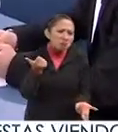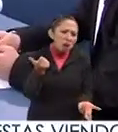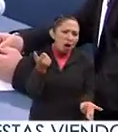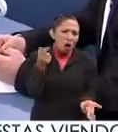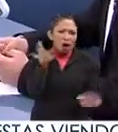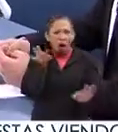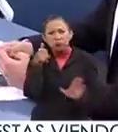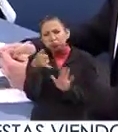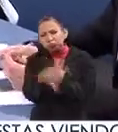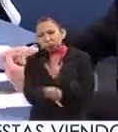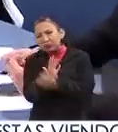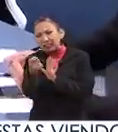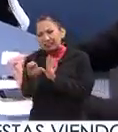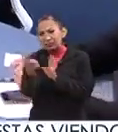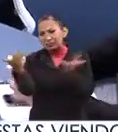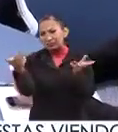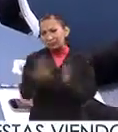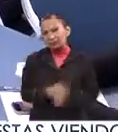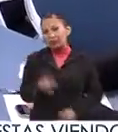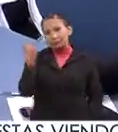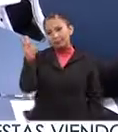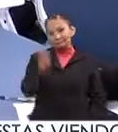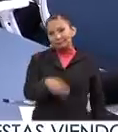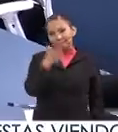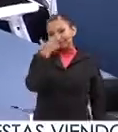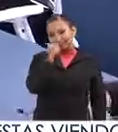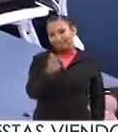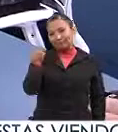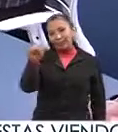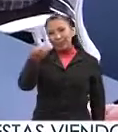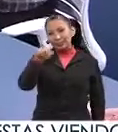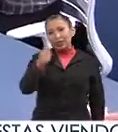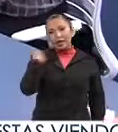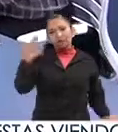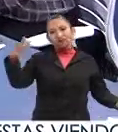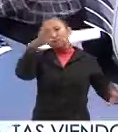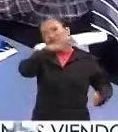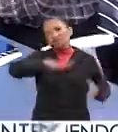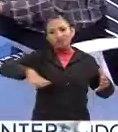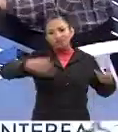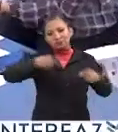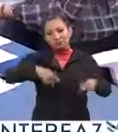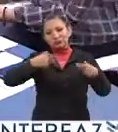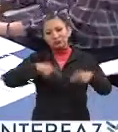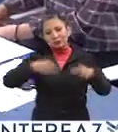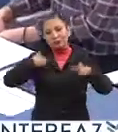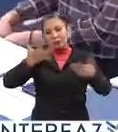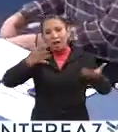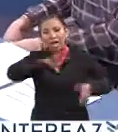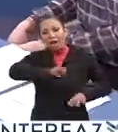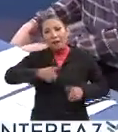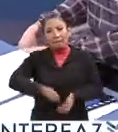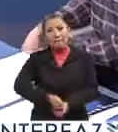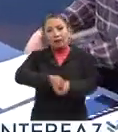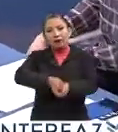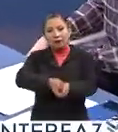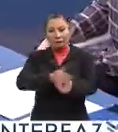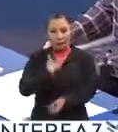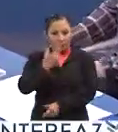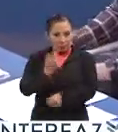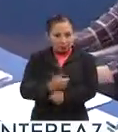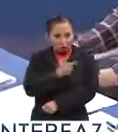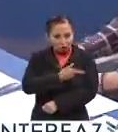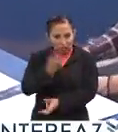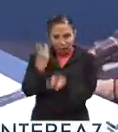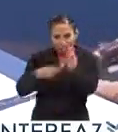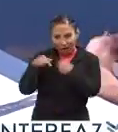poco profundizado, yo creo, ¿no? Sí, tienes razón, Anita. ¿Qué tal anda de audiencia, de afición el voleibol? Primero, qué gusto tenerte